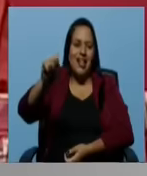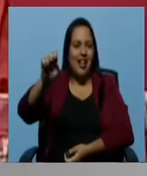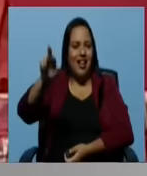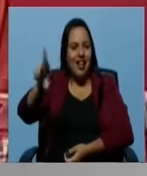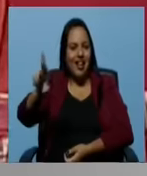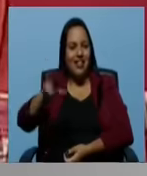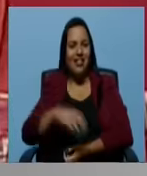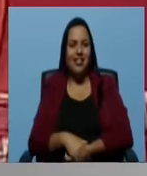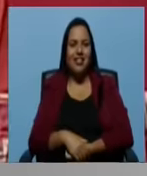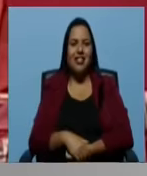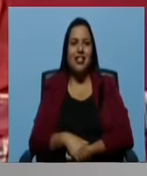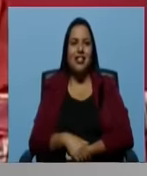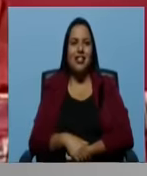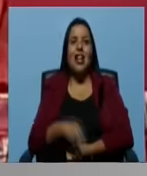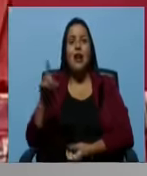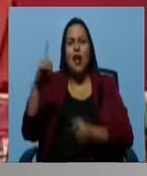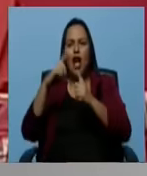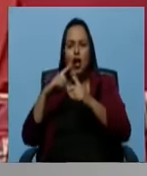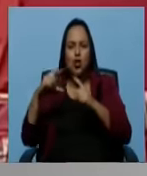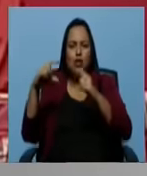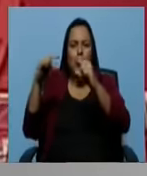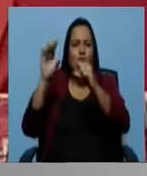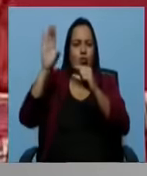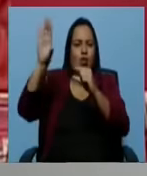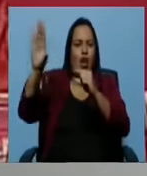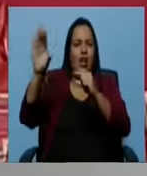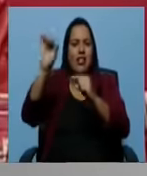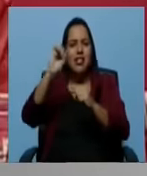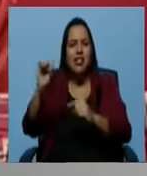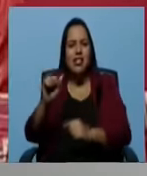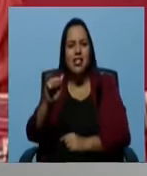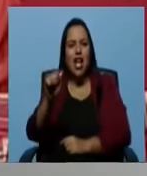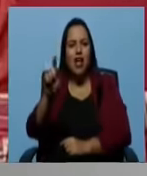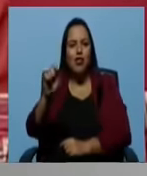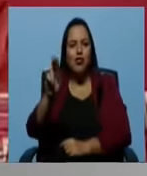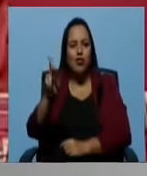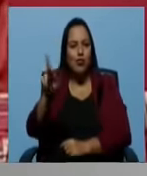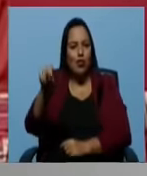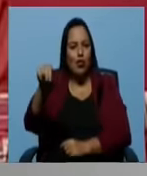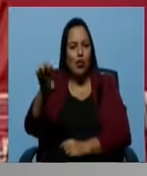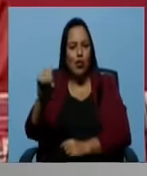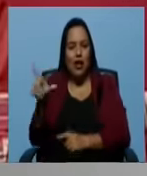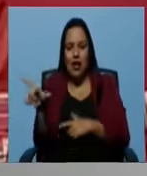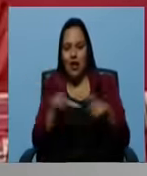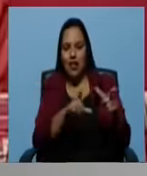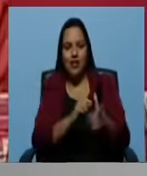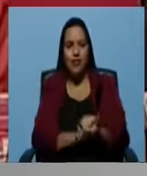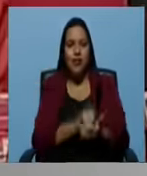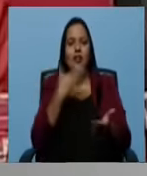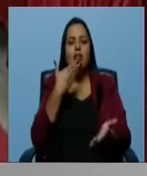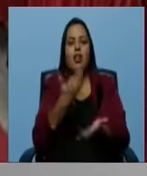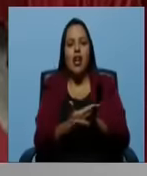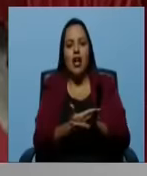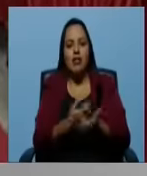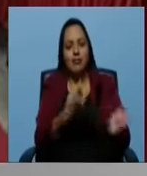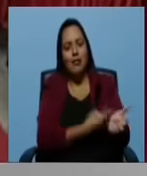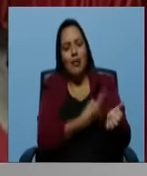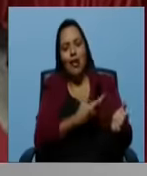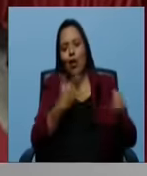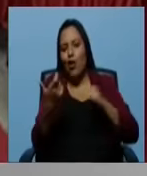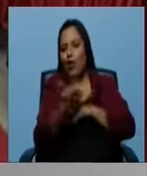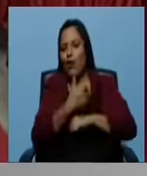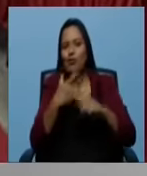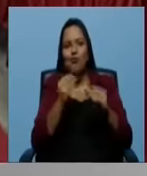las lunas de Saturno, ya la tenemos controlada. Bueno, gracias hermano gobernador.